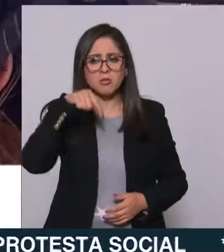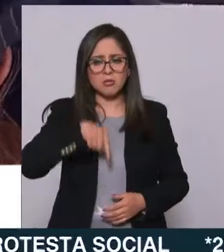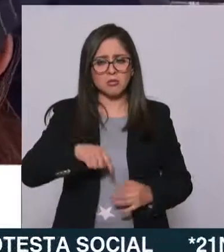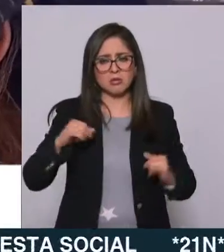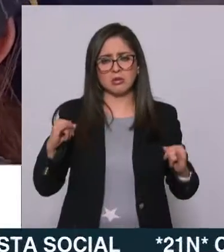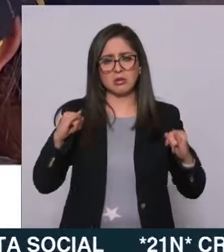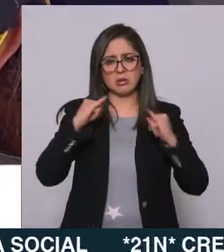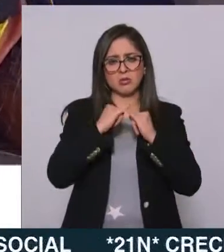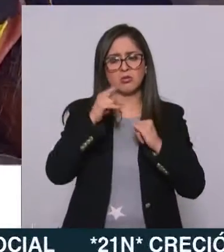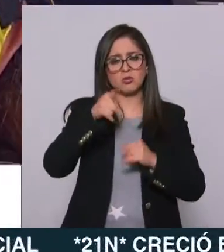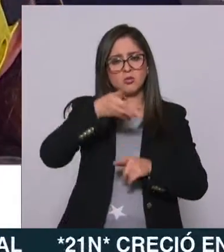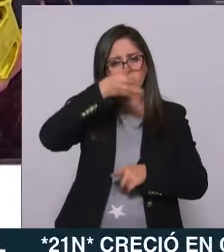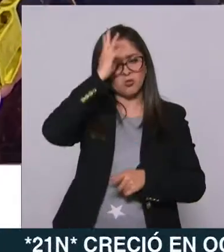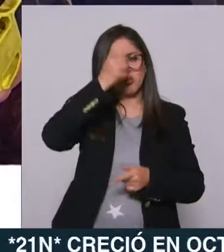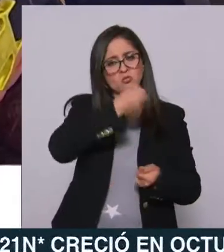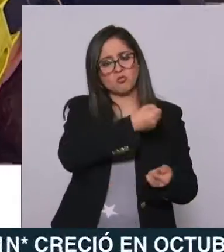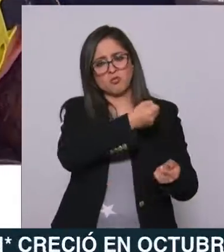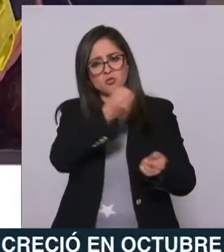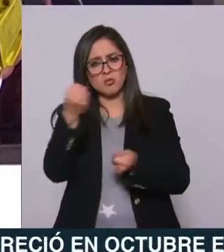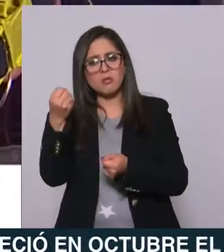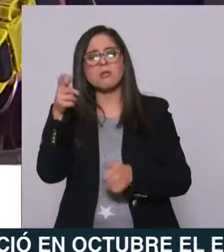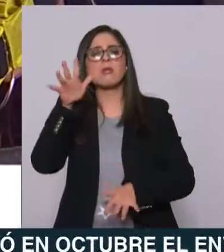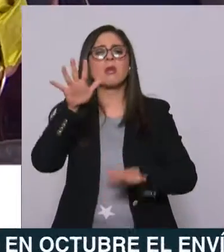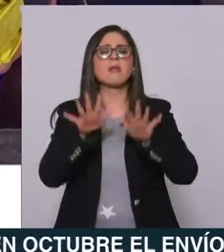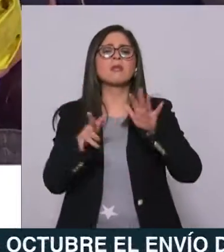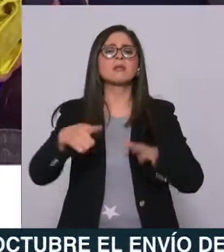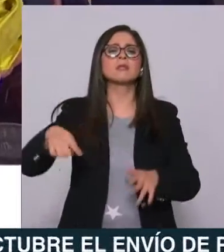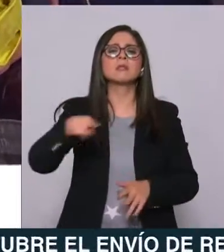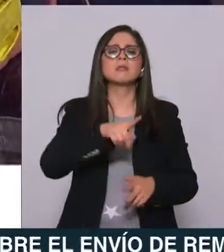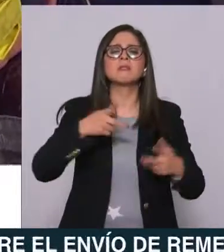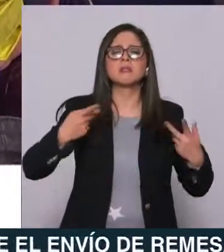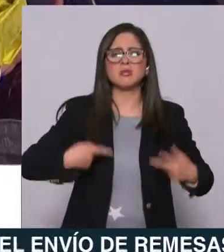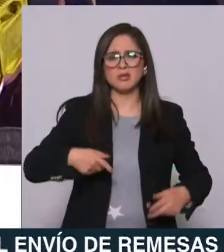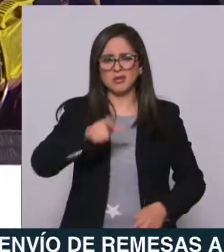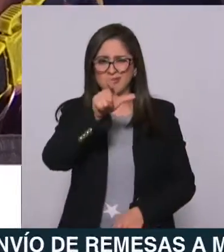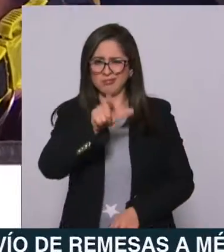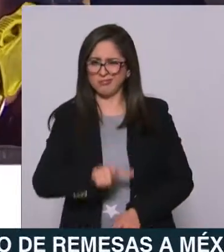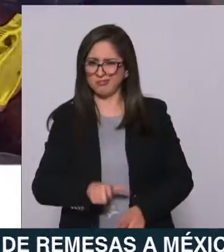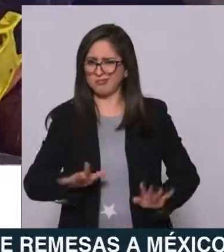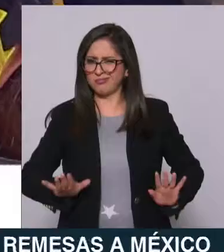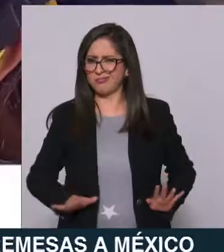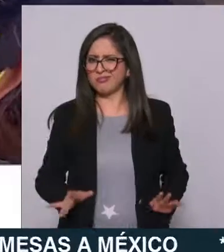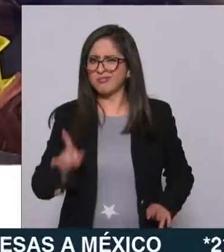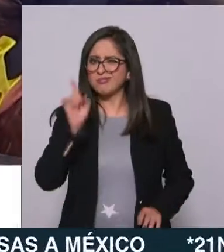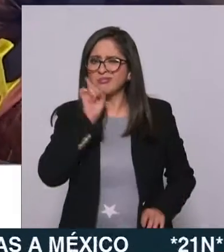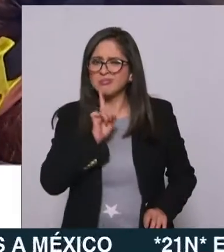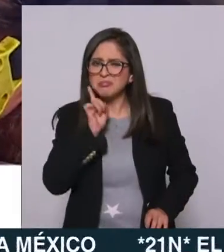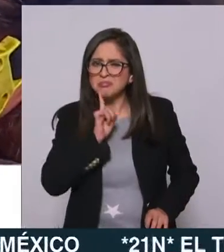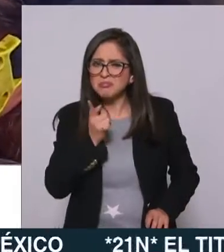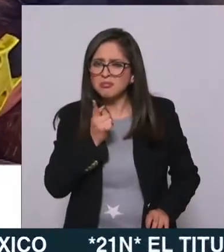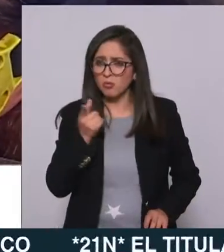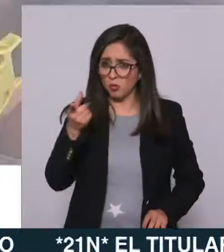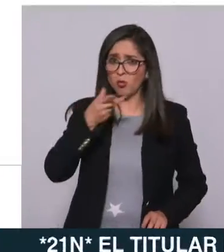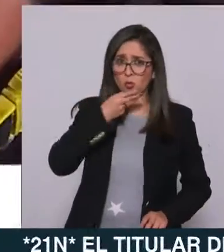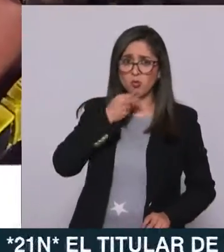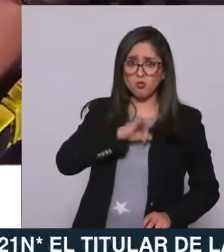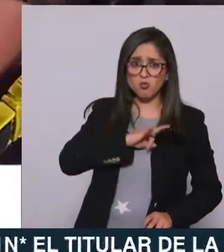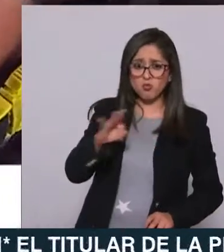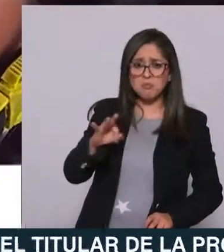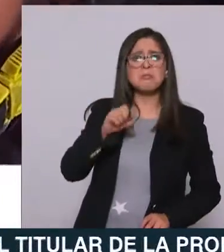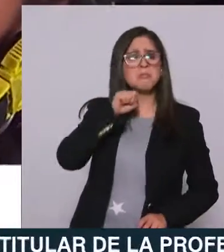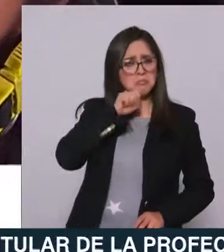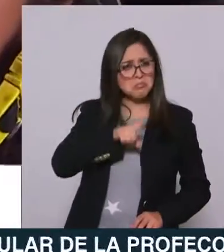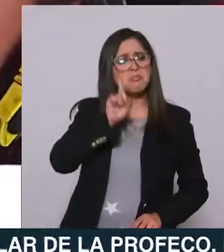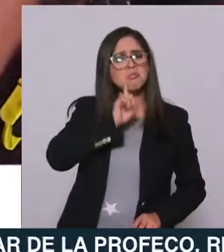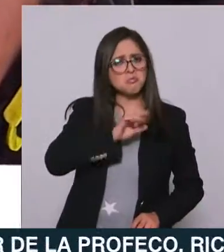institución. Muchas veces nos dicen como una mujer, ¿no? Si un hombre puede, también una mujer lo puede. Y